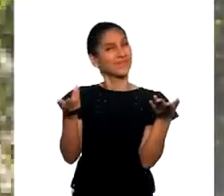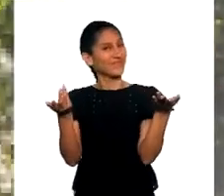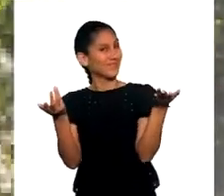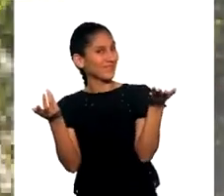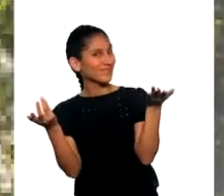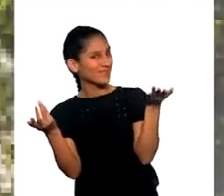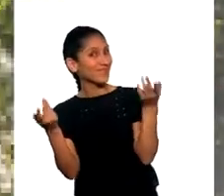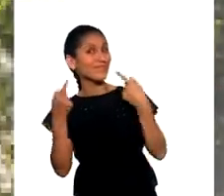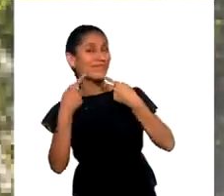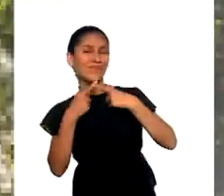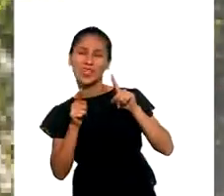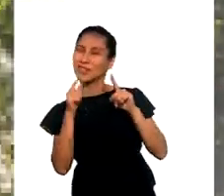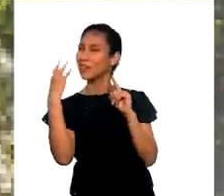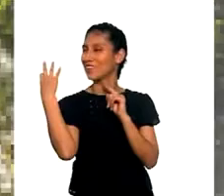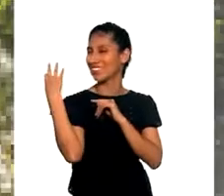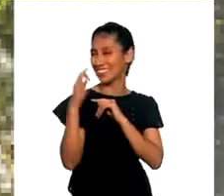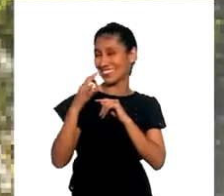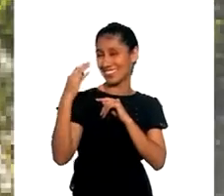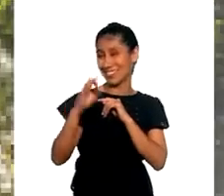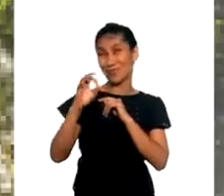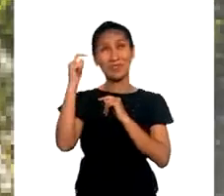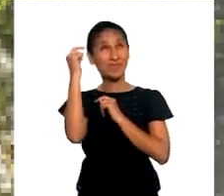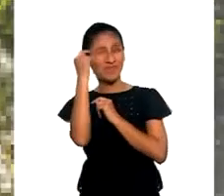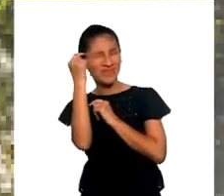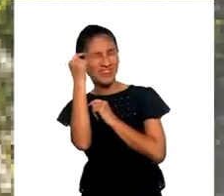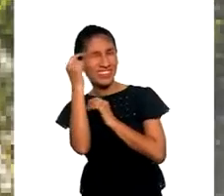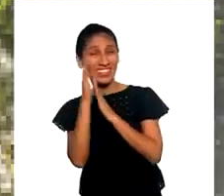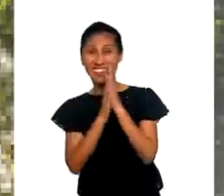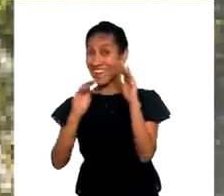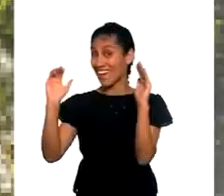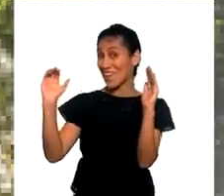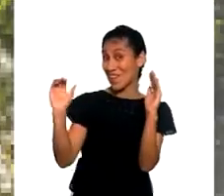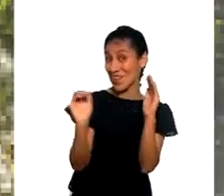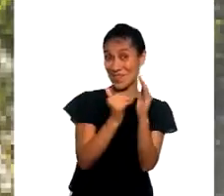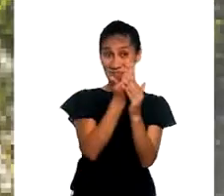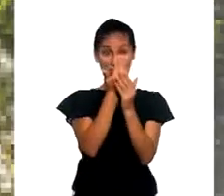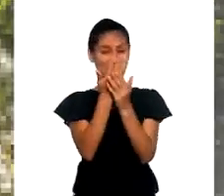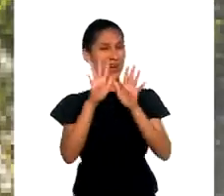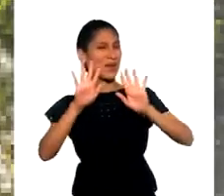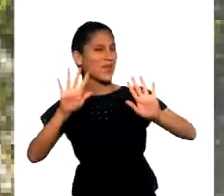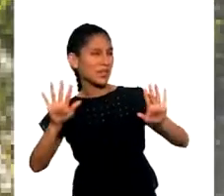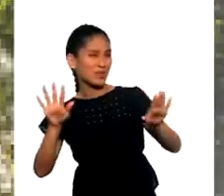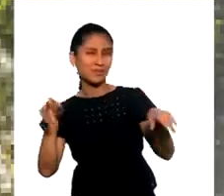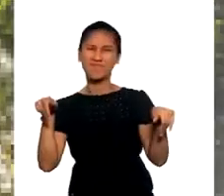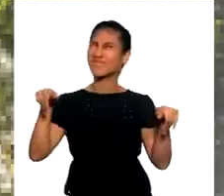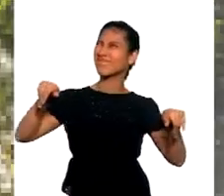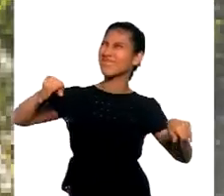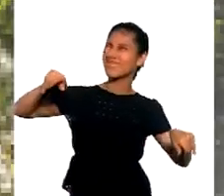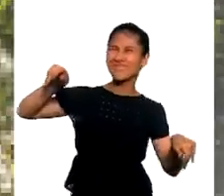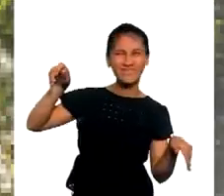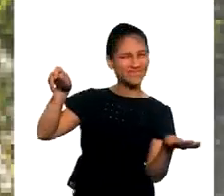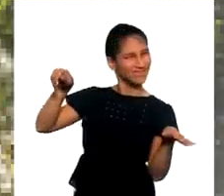pero siempre puedo pensar en algo nuevo a ver